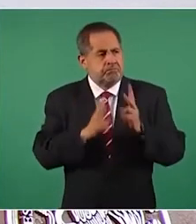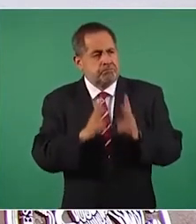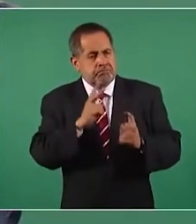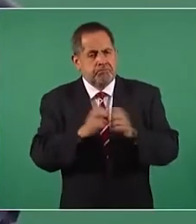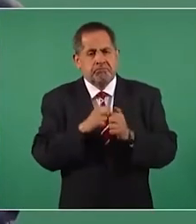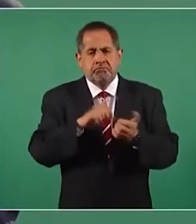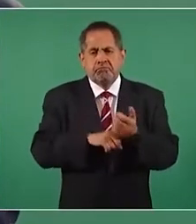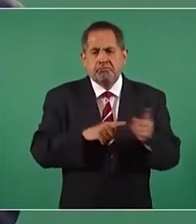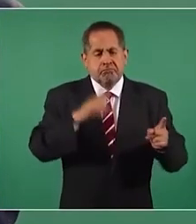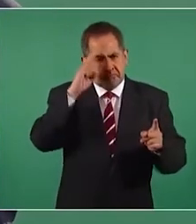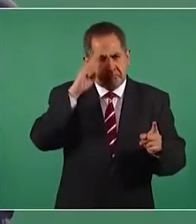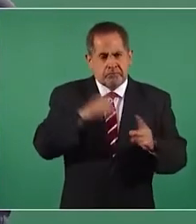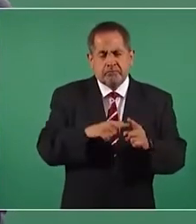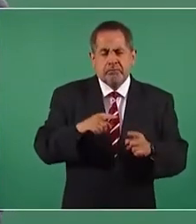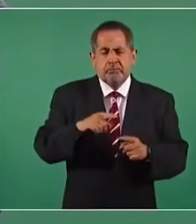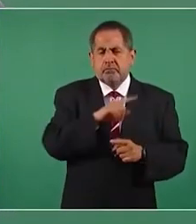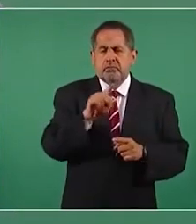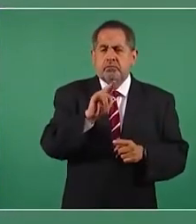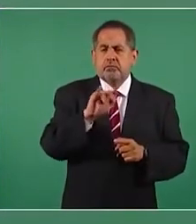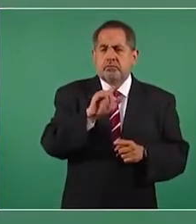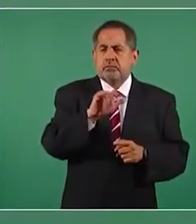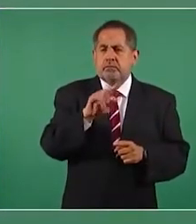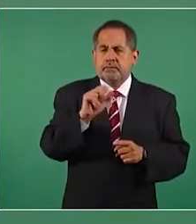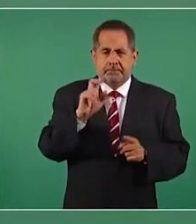señor Sullivan